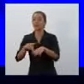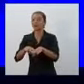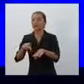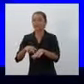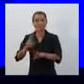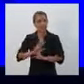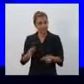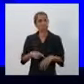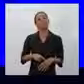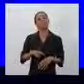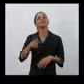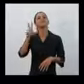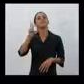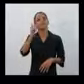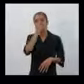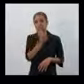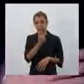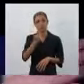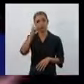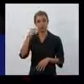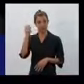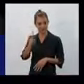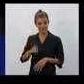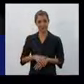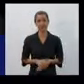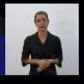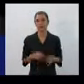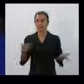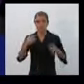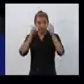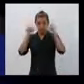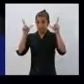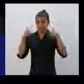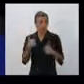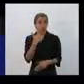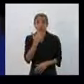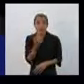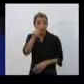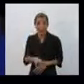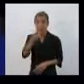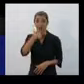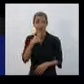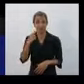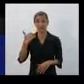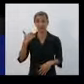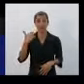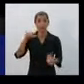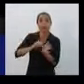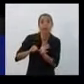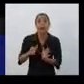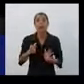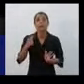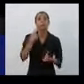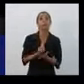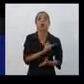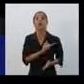segundos de alberto fernández no puedo dejar de asombrarme yo no sé en qué país vive macri francamente lo diga presidente